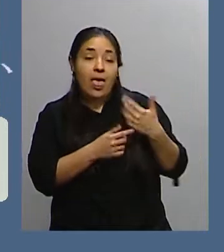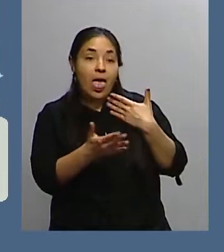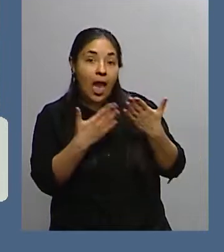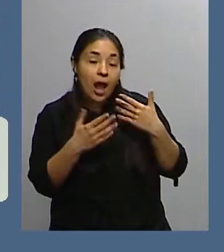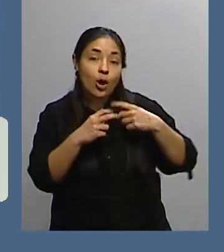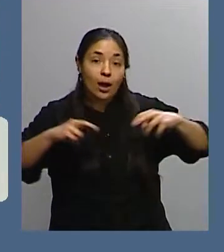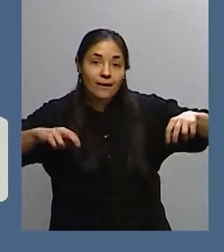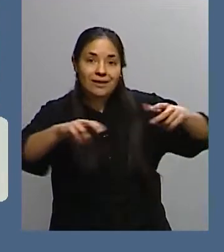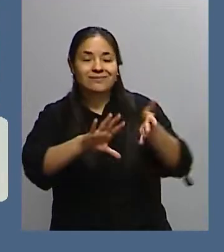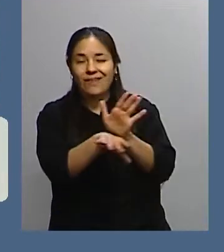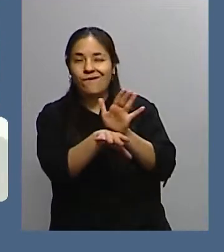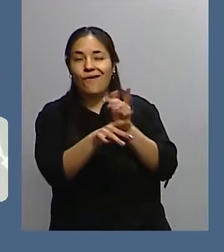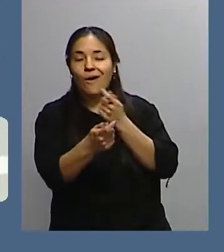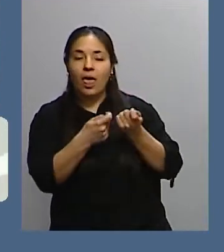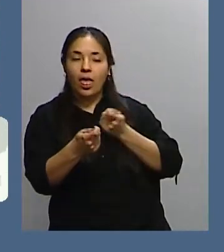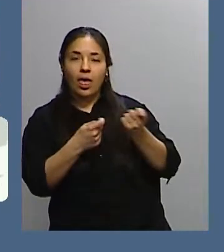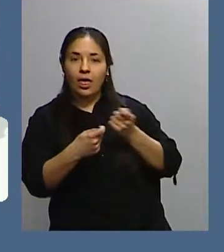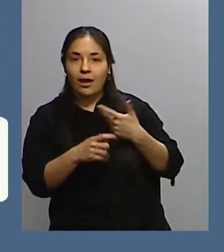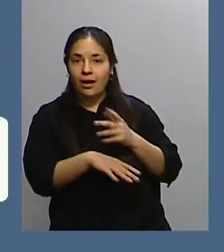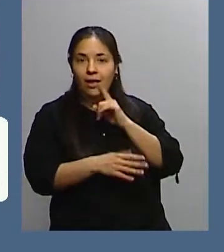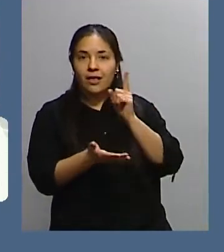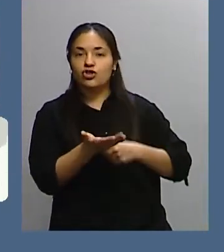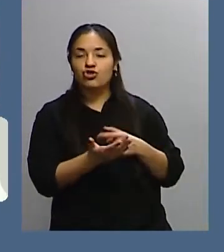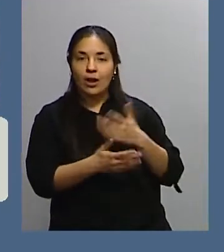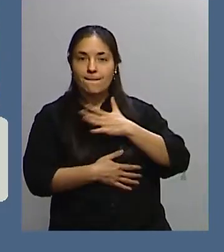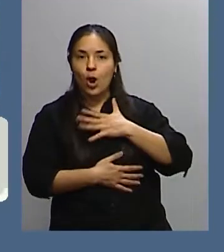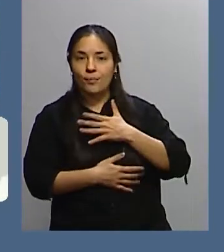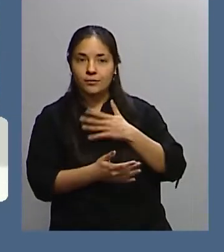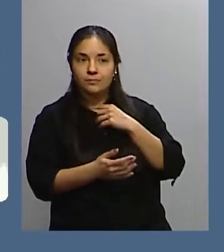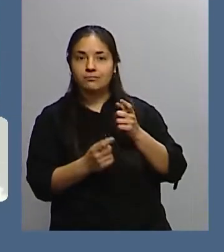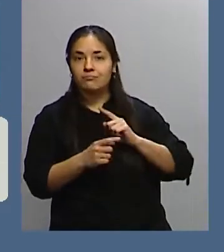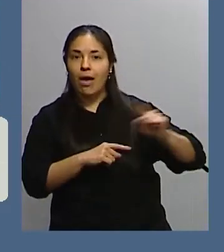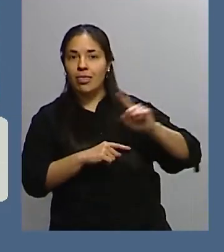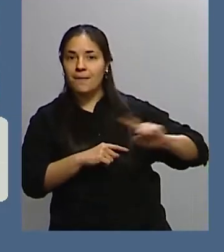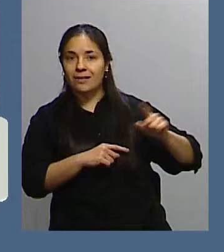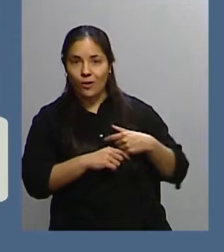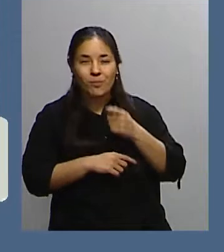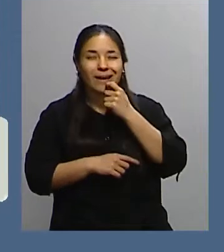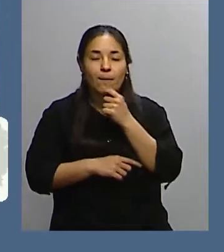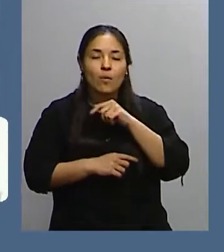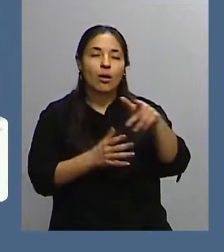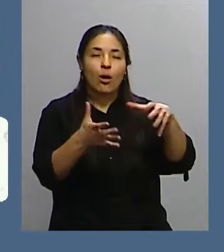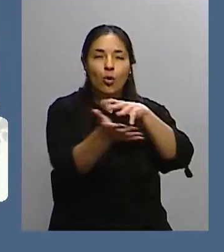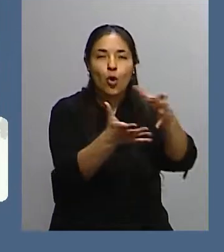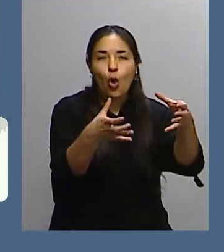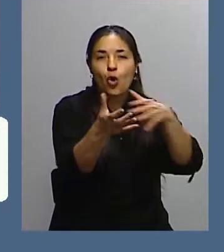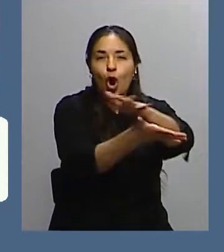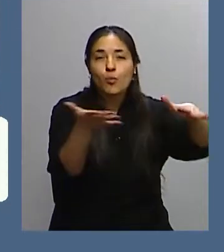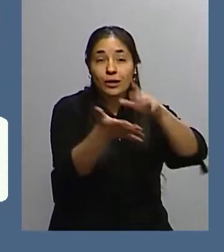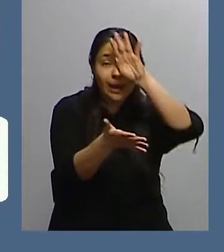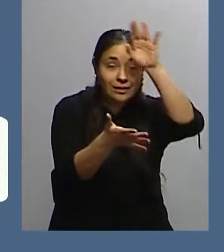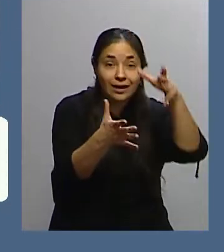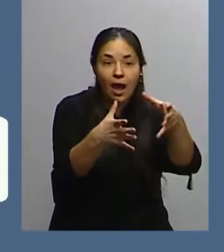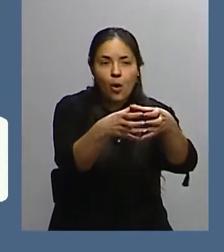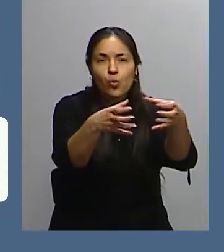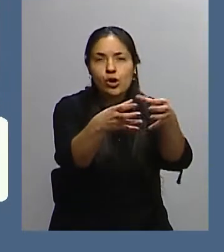realizado esquemas clientelares con los pueblos indígenas. Claro. Que han conversado con los más dóciles, los más cercanos a sus posiciones políticas, y